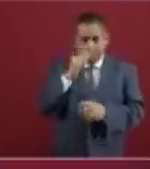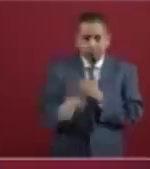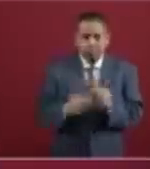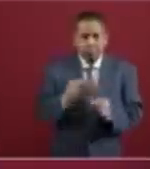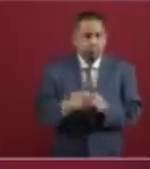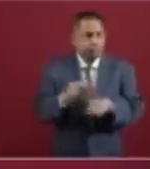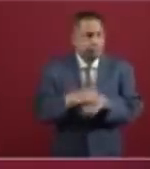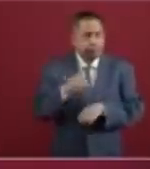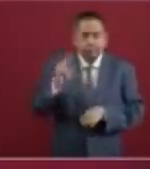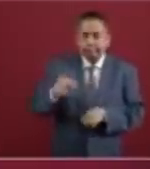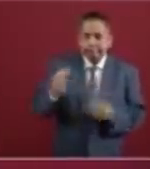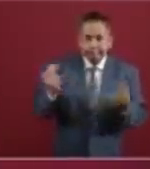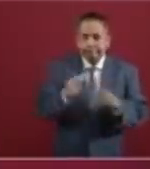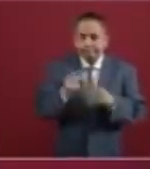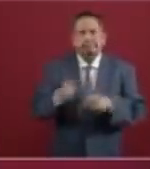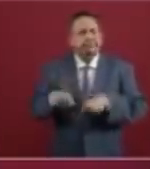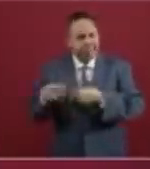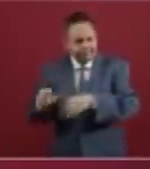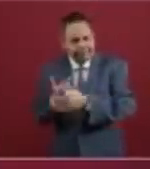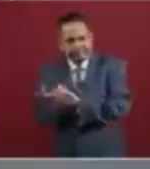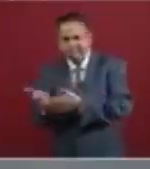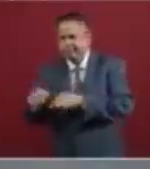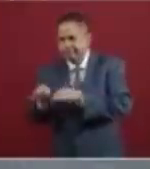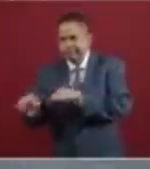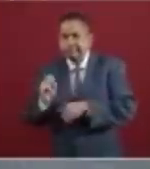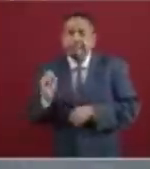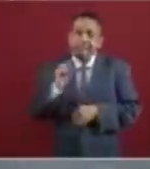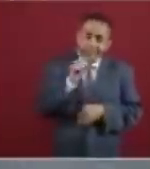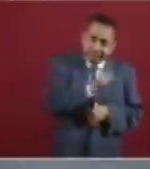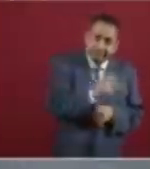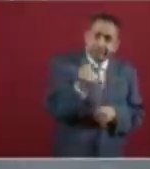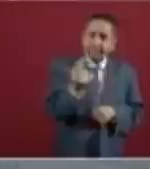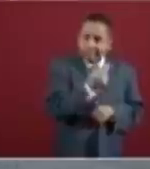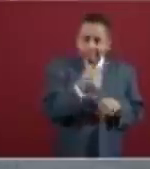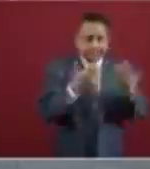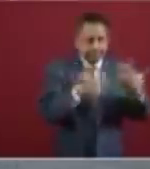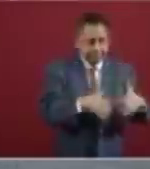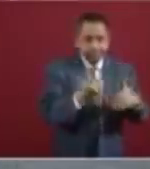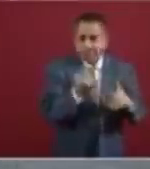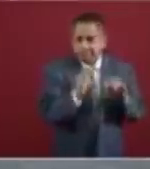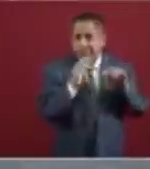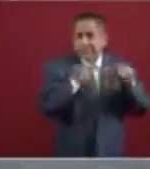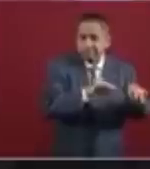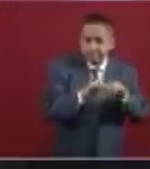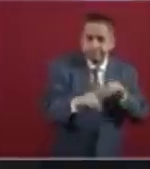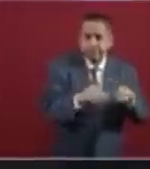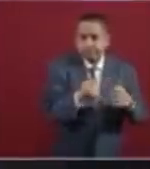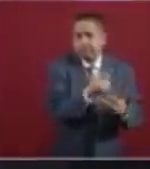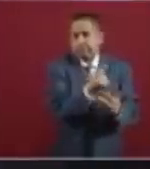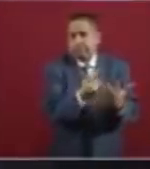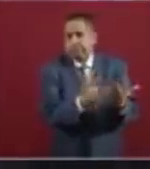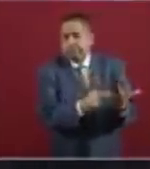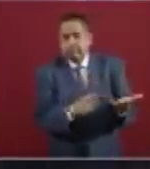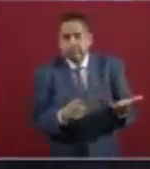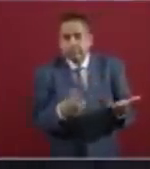se necesitan los empleos, se necesita que haya trabajo y no se puede